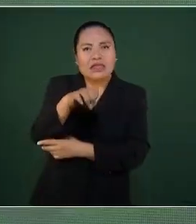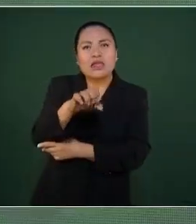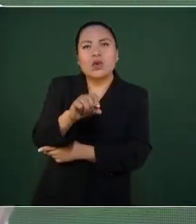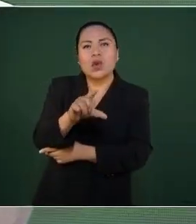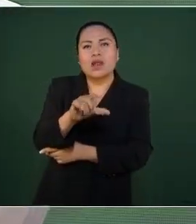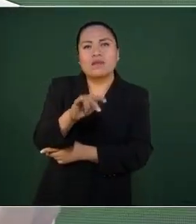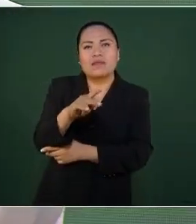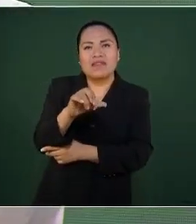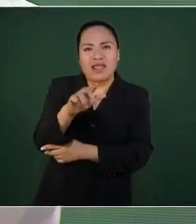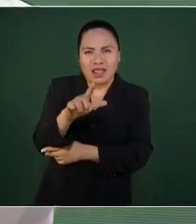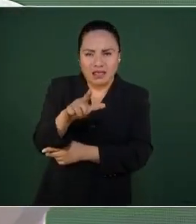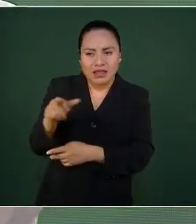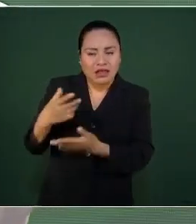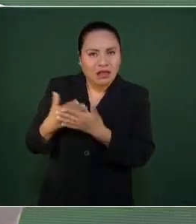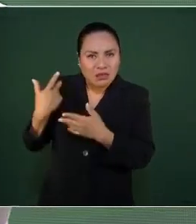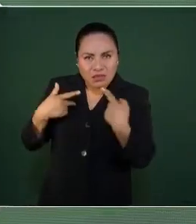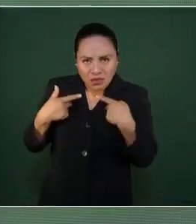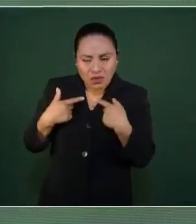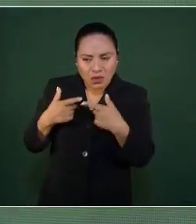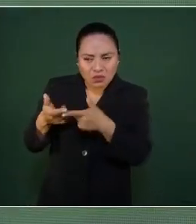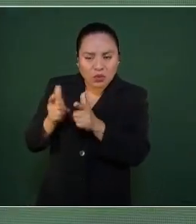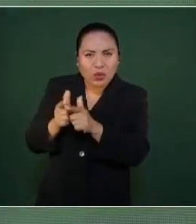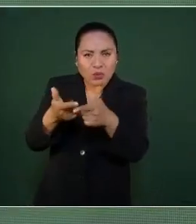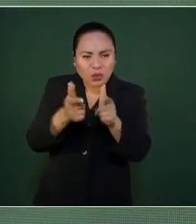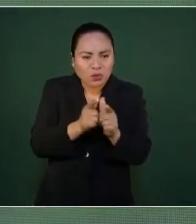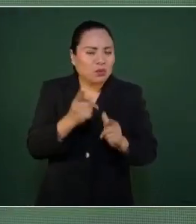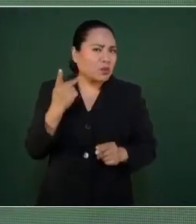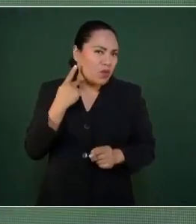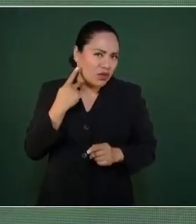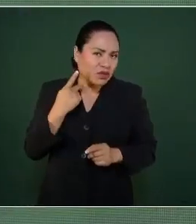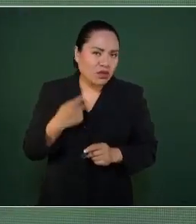es que no tenemos los médicos